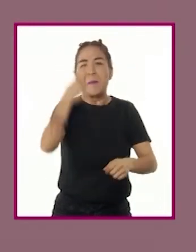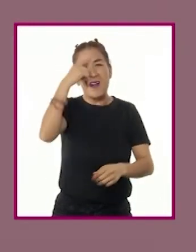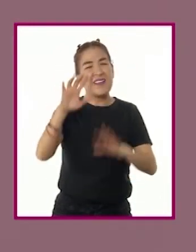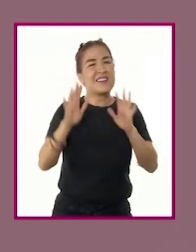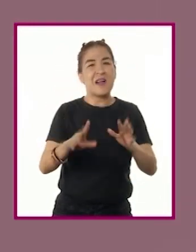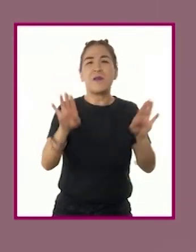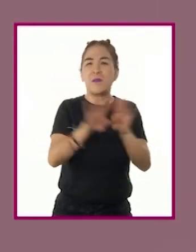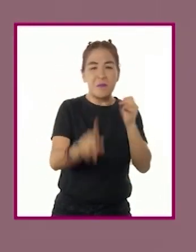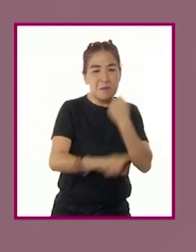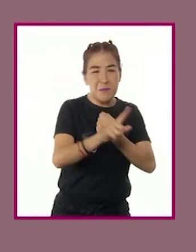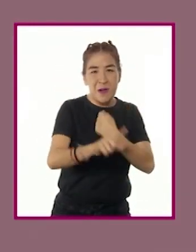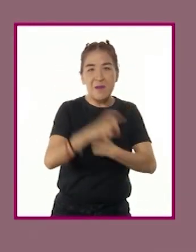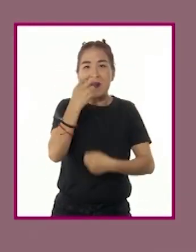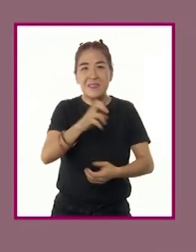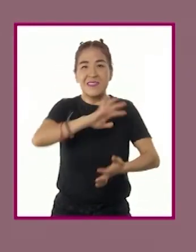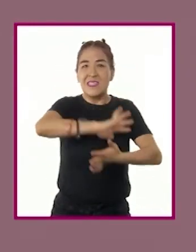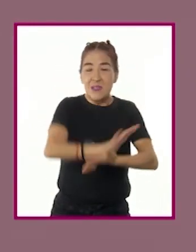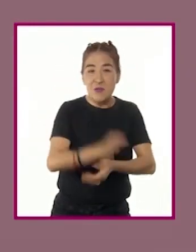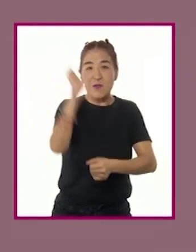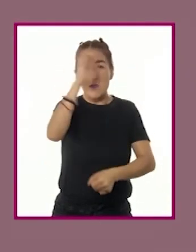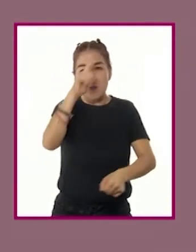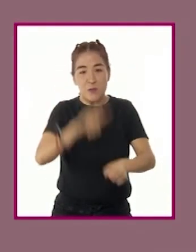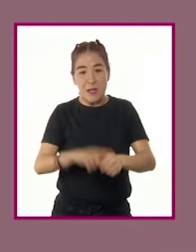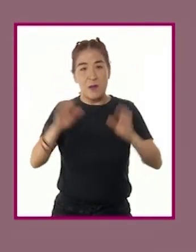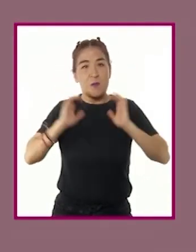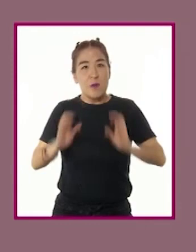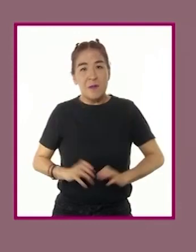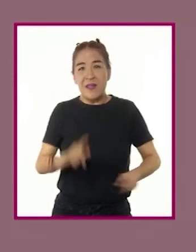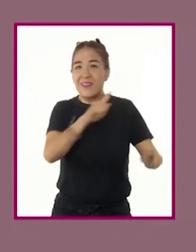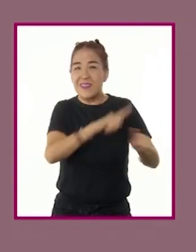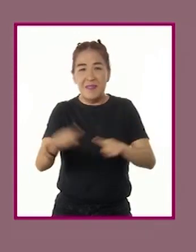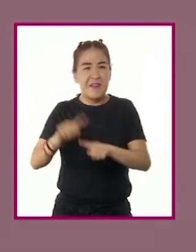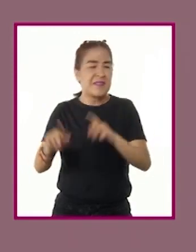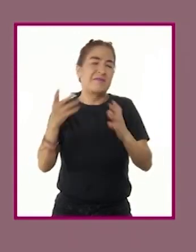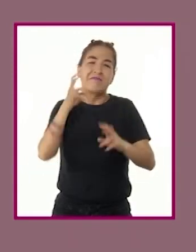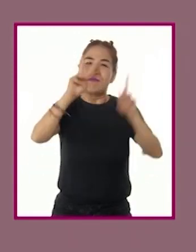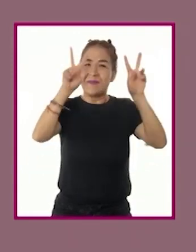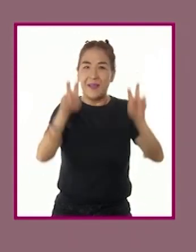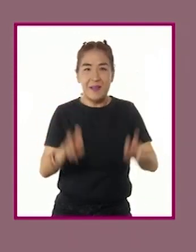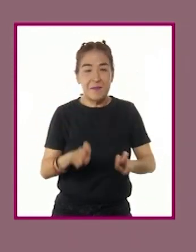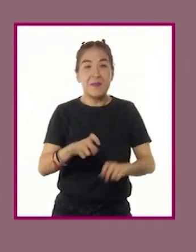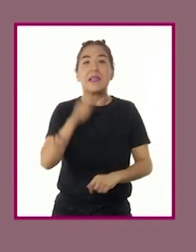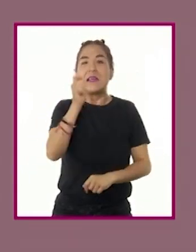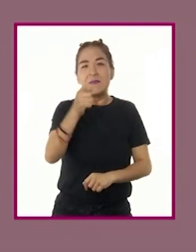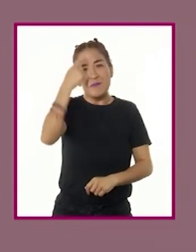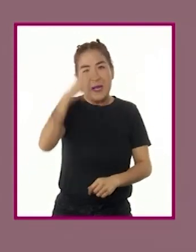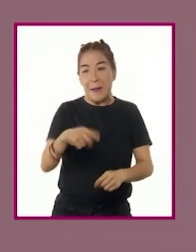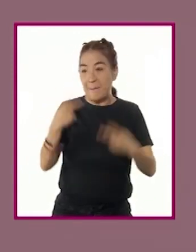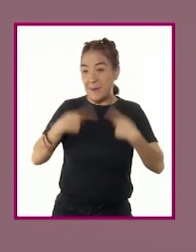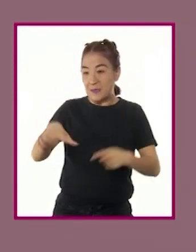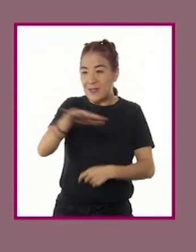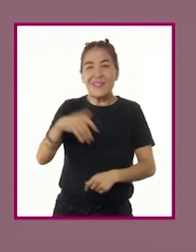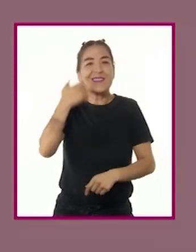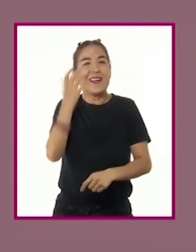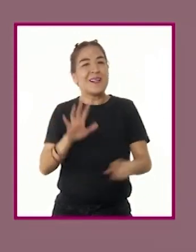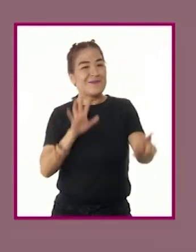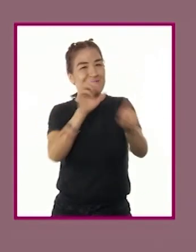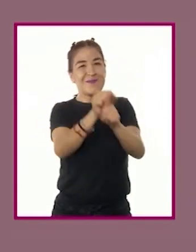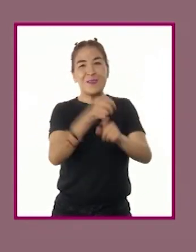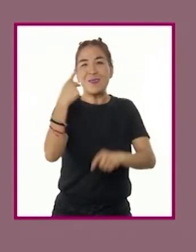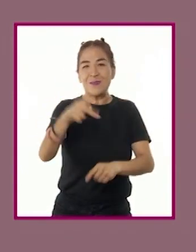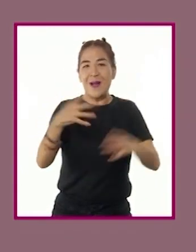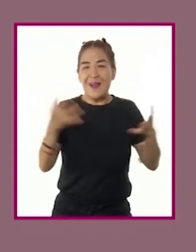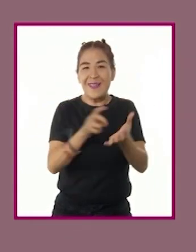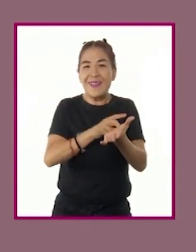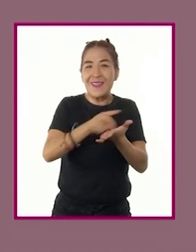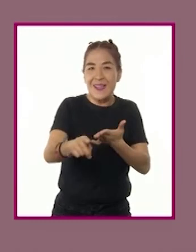estas diferencias físicas, culturales y de cualquier otra índole impidan que las personas alcancen el cumplimiento de